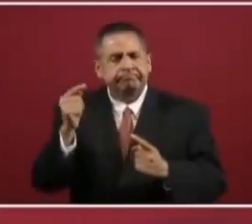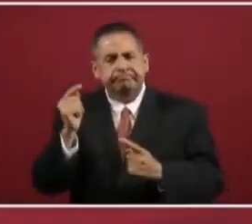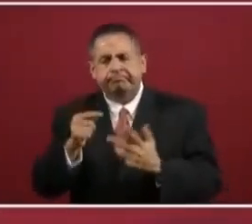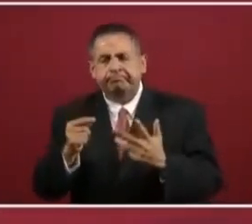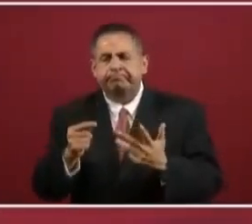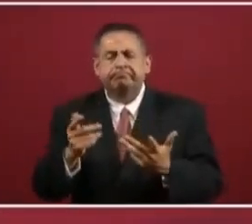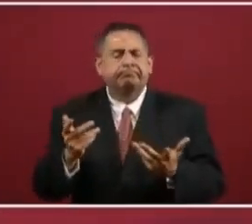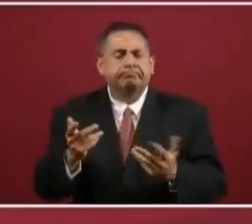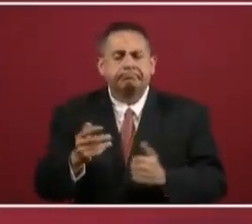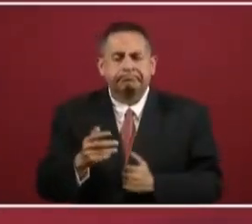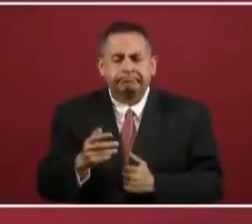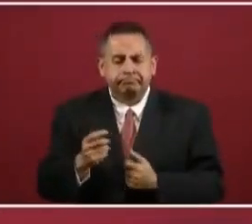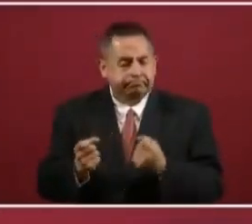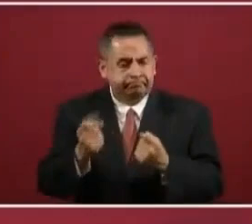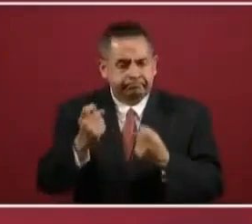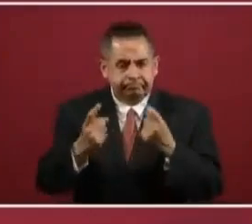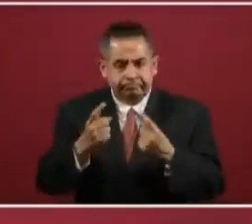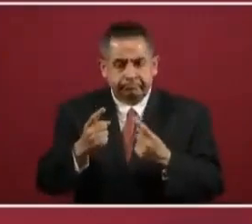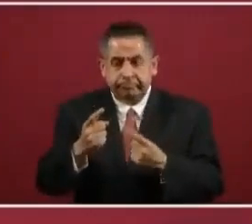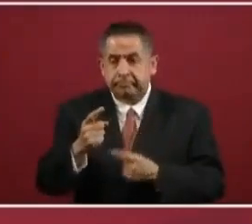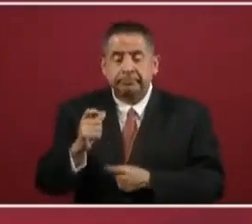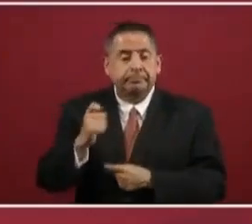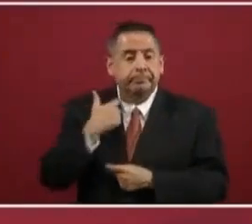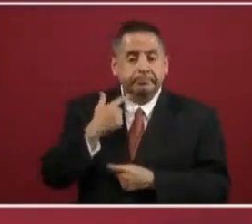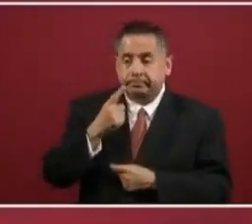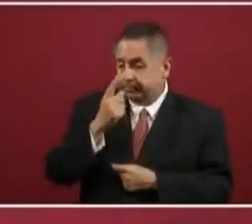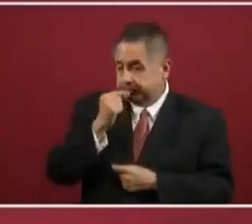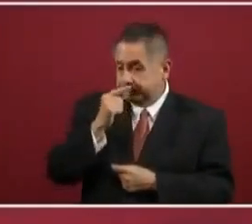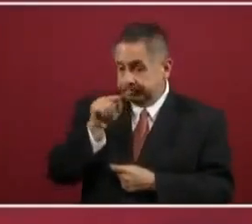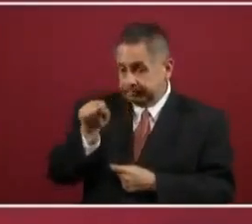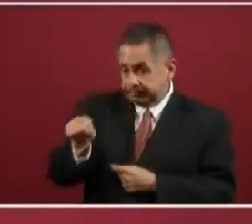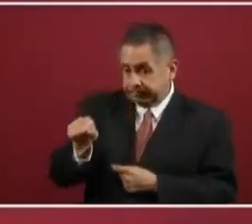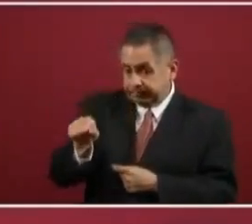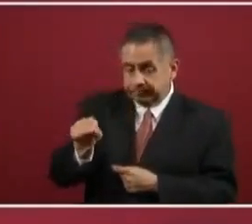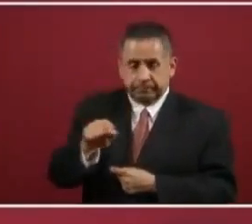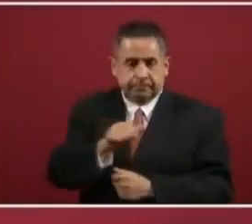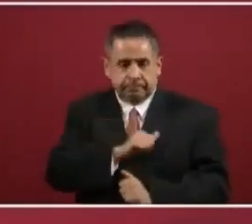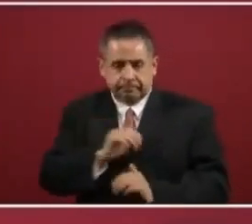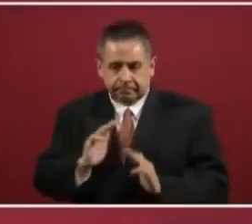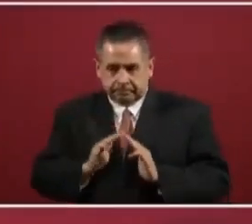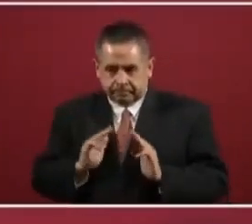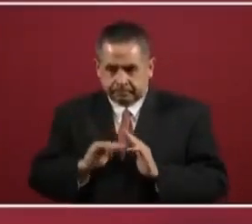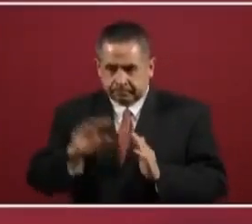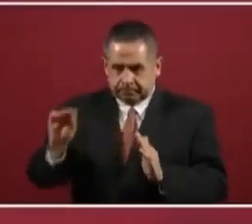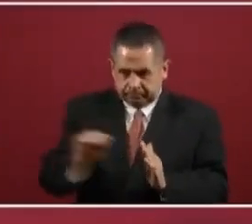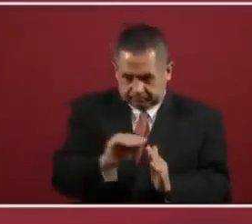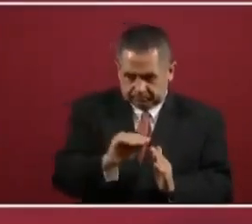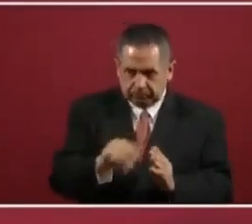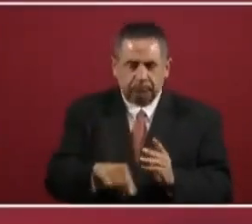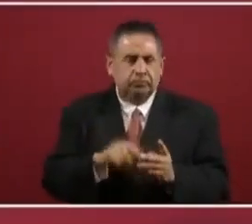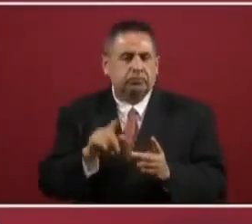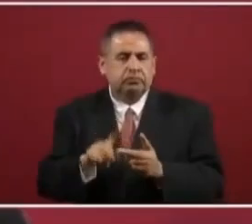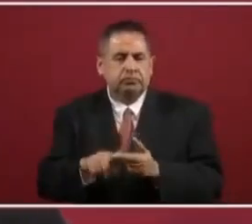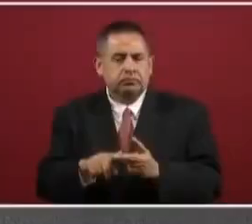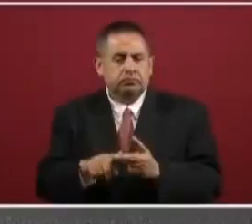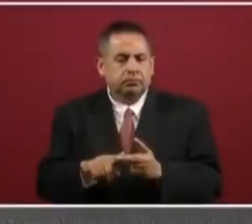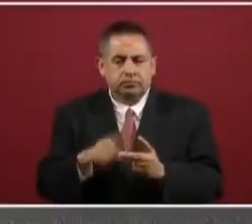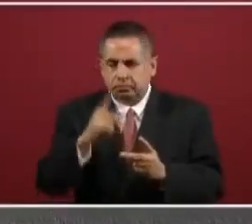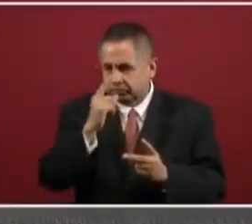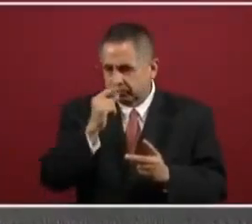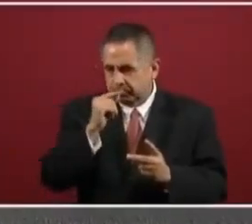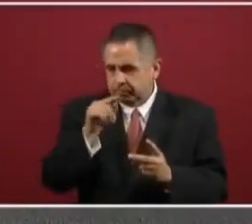hay elementos que eran de la policía militar de